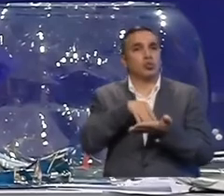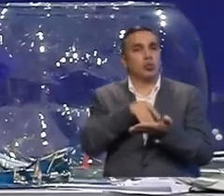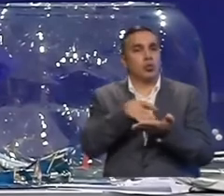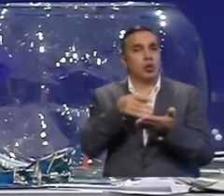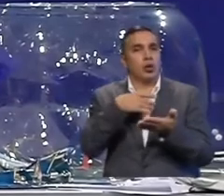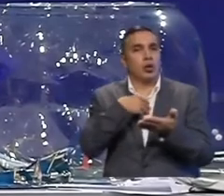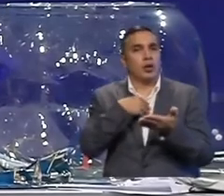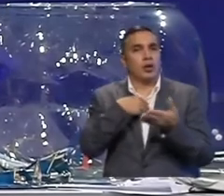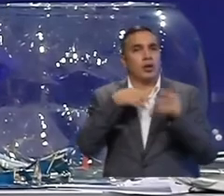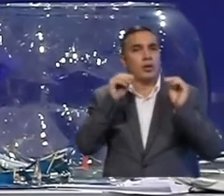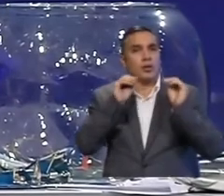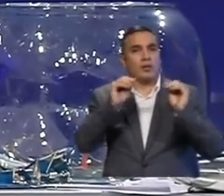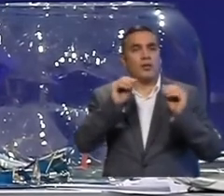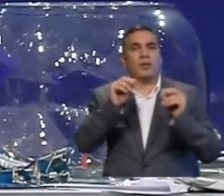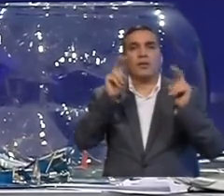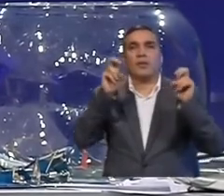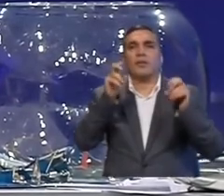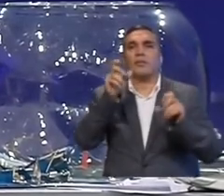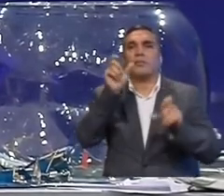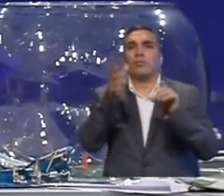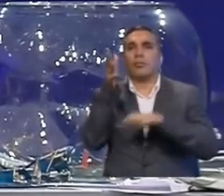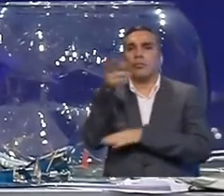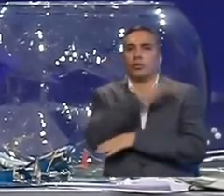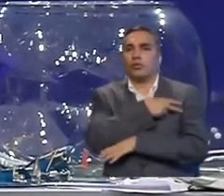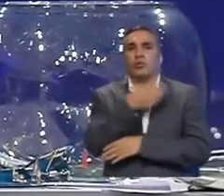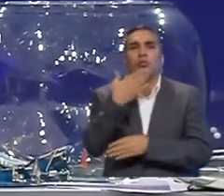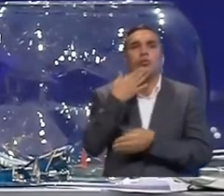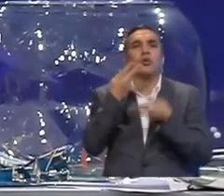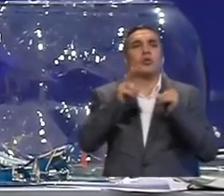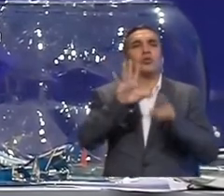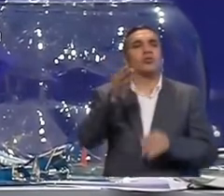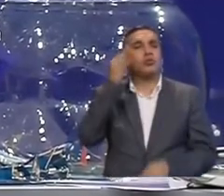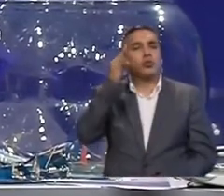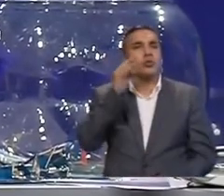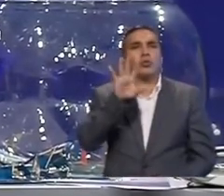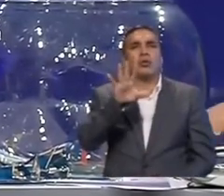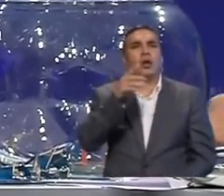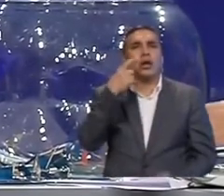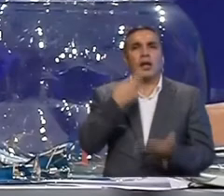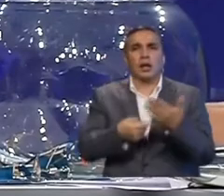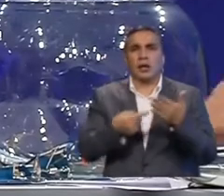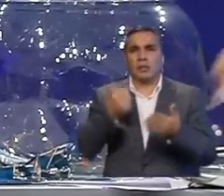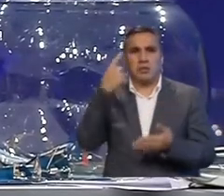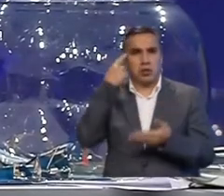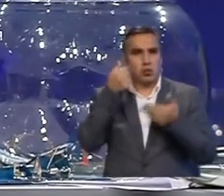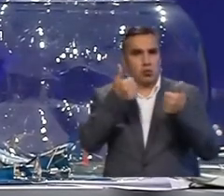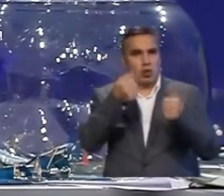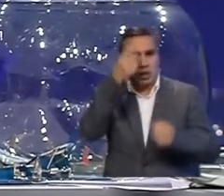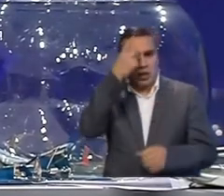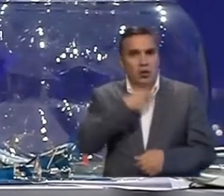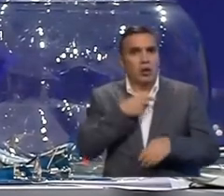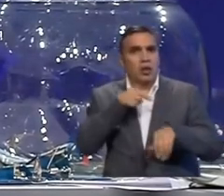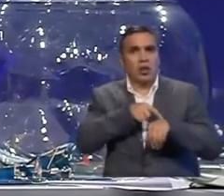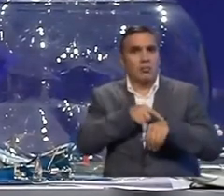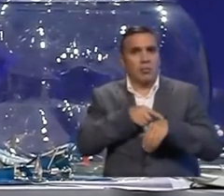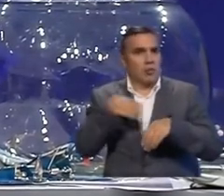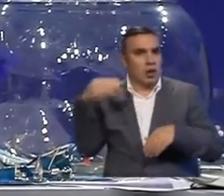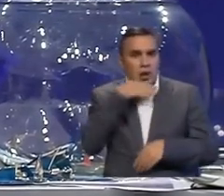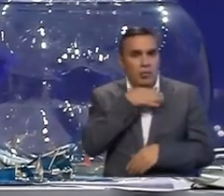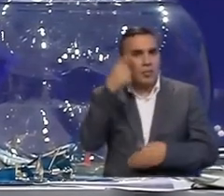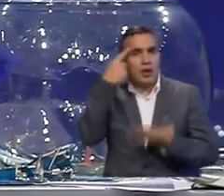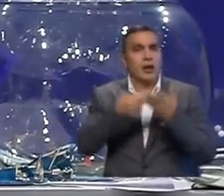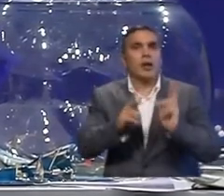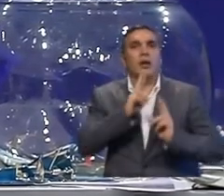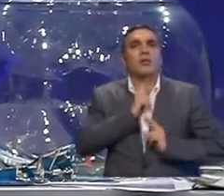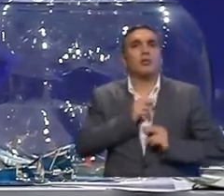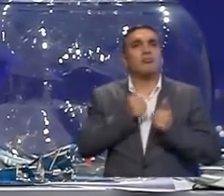la conducta de los educandos y de su futuro también. ¿Cuán efectiva la observa en corto tiempo implementarse para tener los resultados